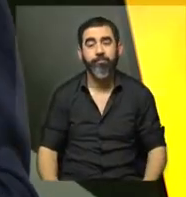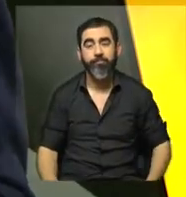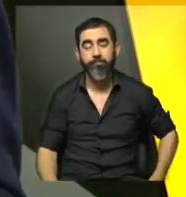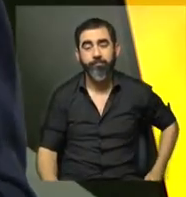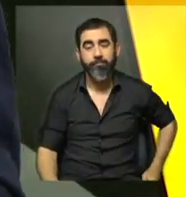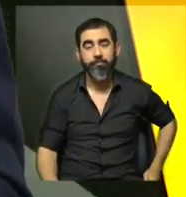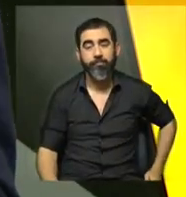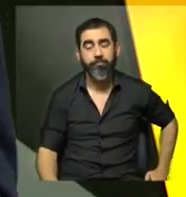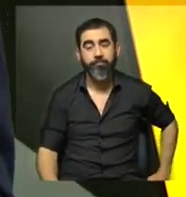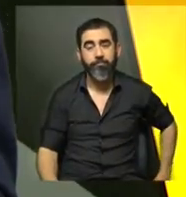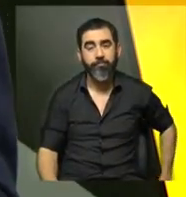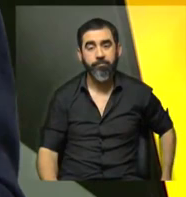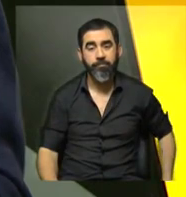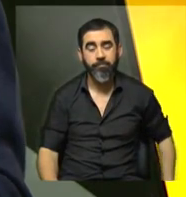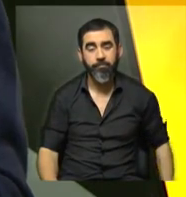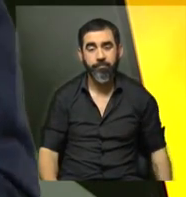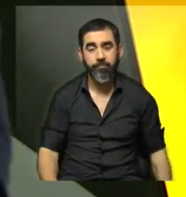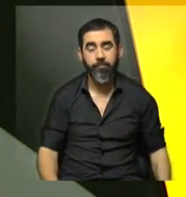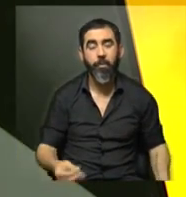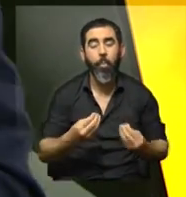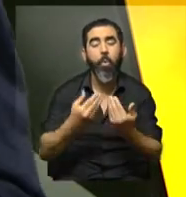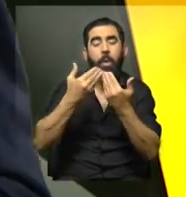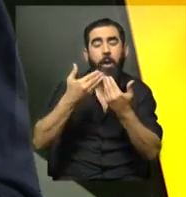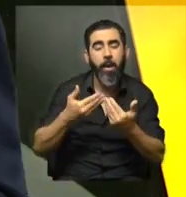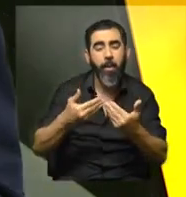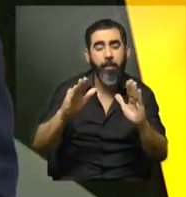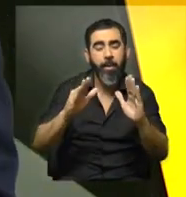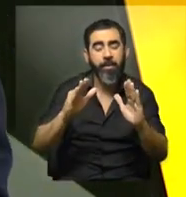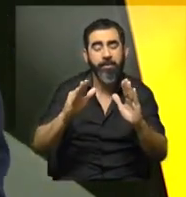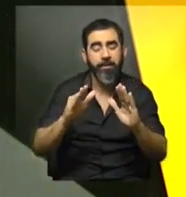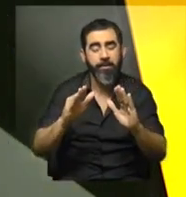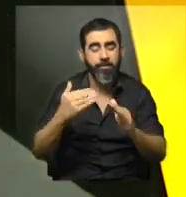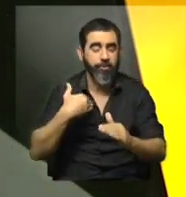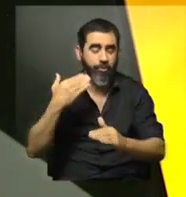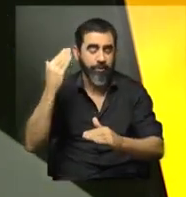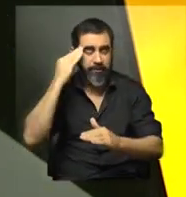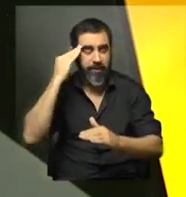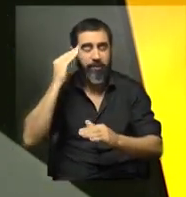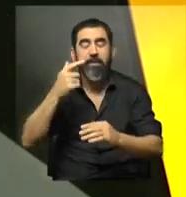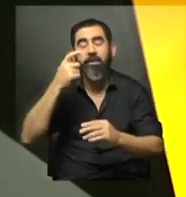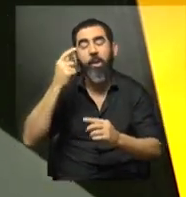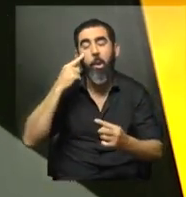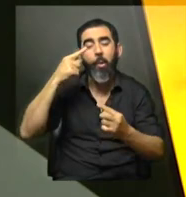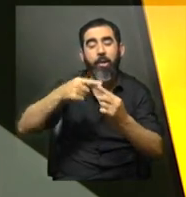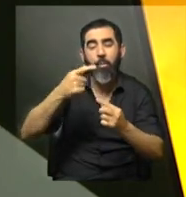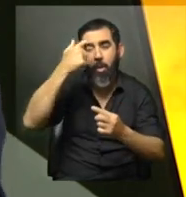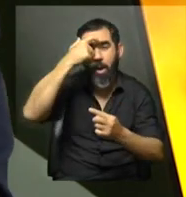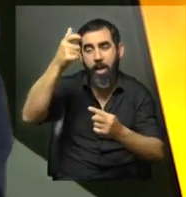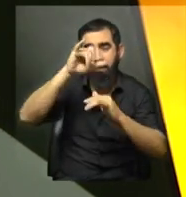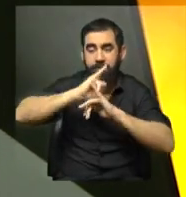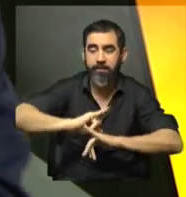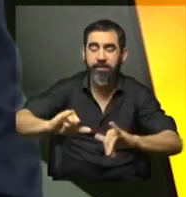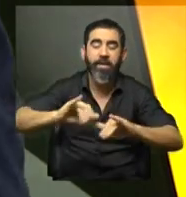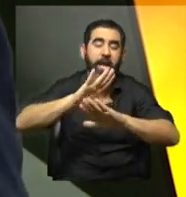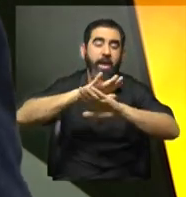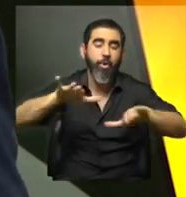¿Cuál es el origen de esto? ¿Dónde arranca? Uno sabe que están buscando siempre estrategias para que la ciencia llegue de la mejor manera posible, sobre todo a los más